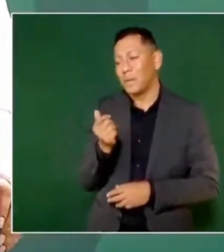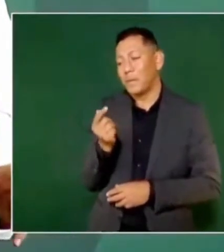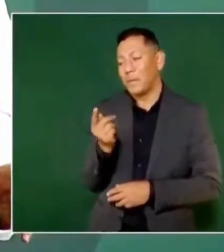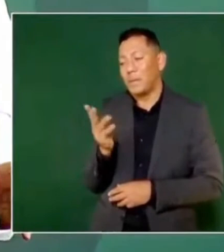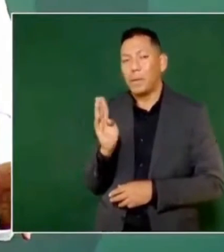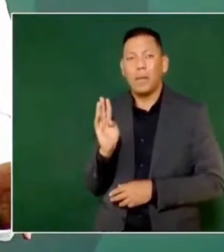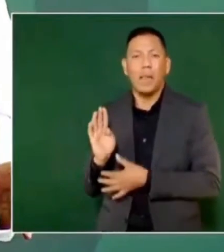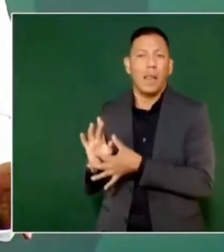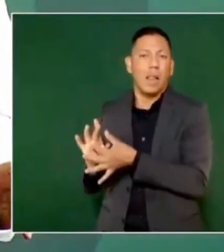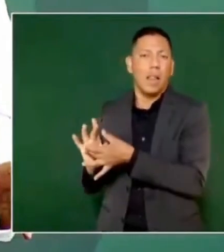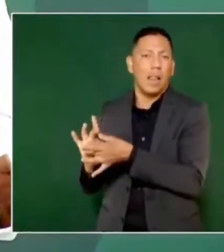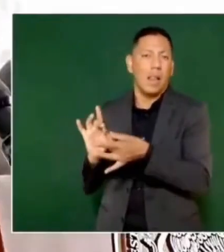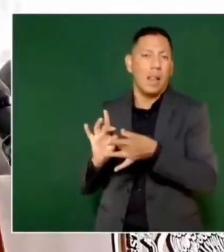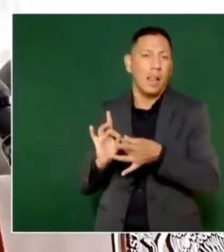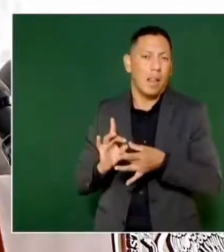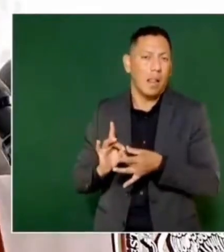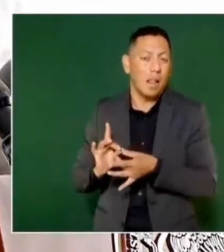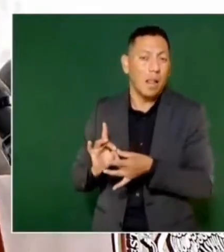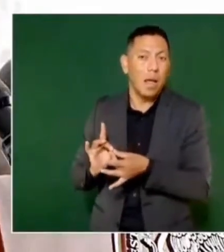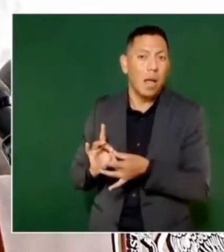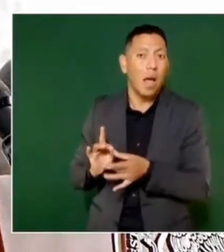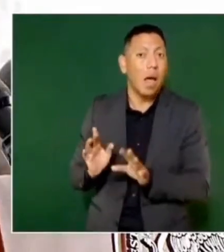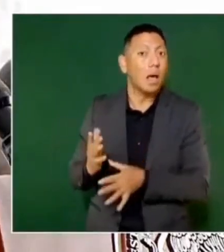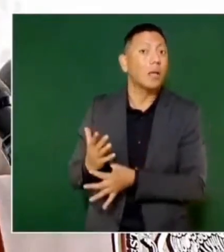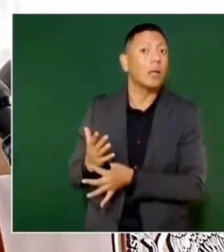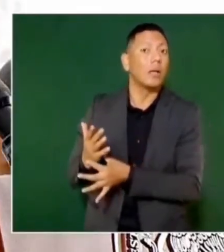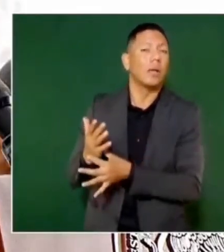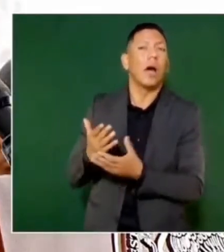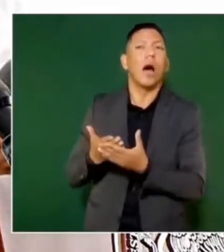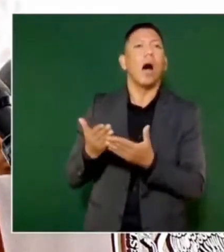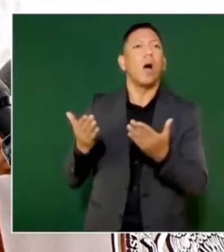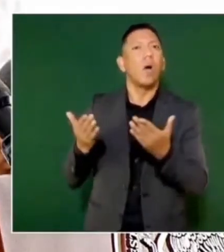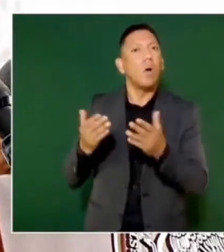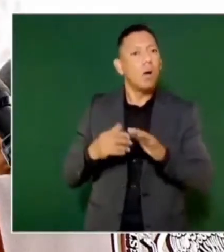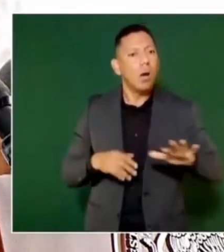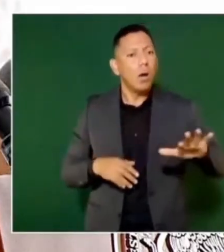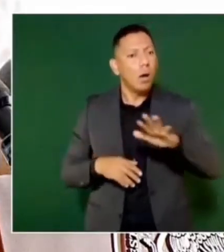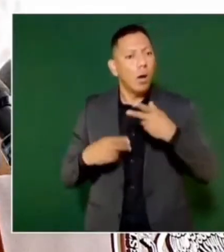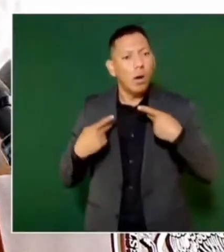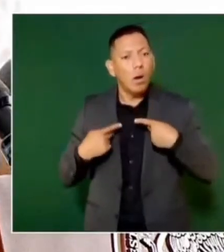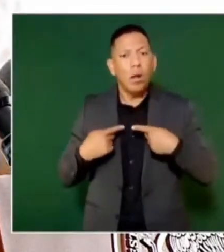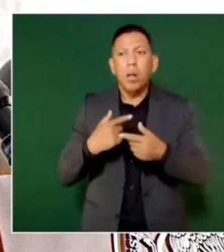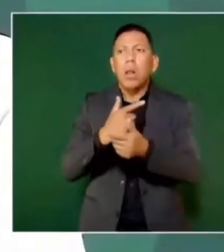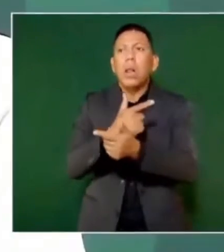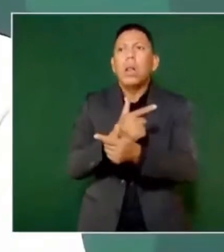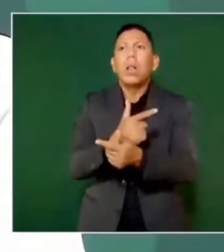Empiezan a decir que ahora cualquier ciudadano va a ser juez.